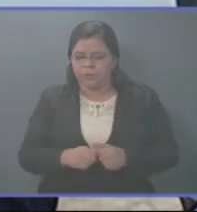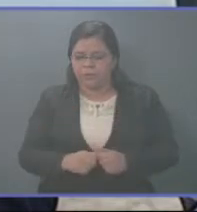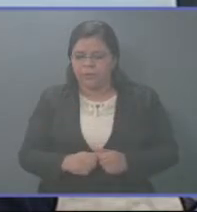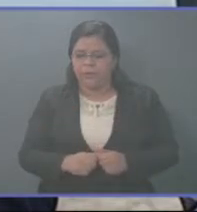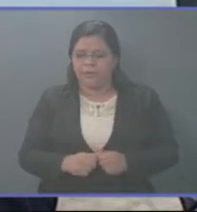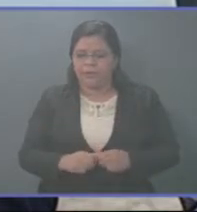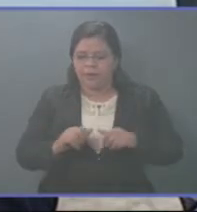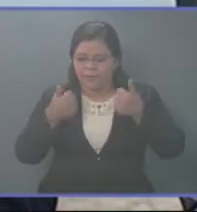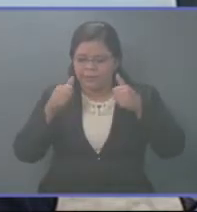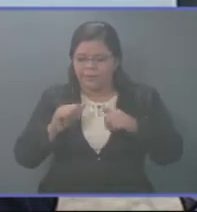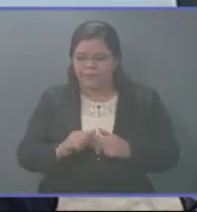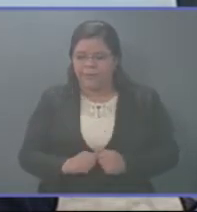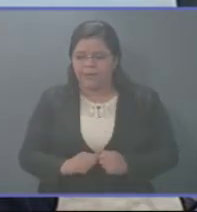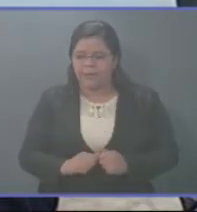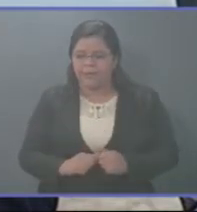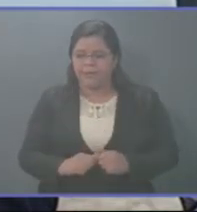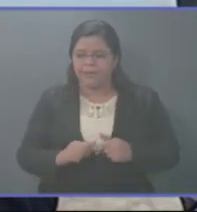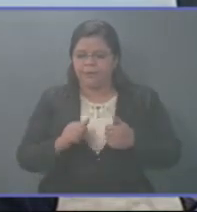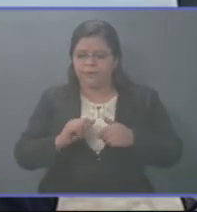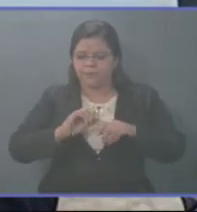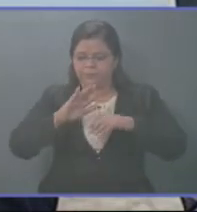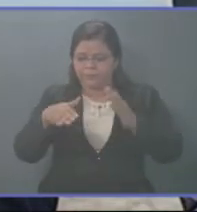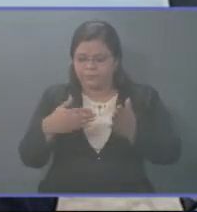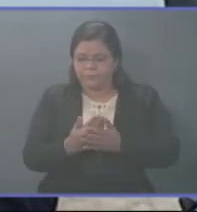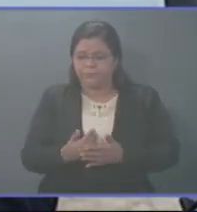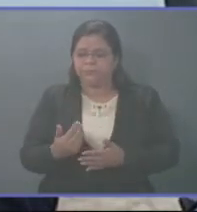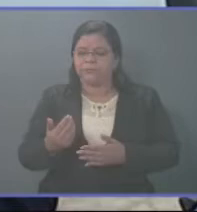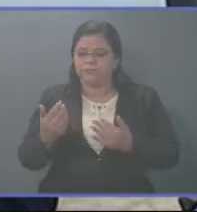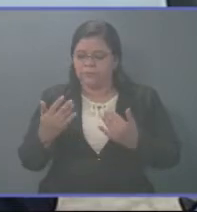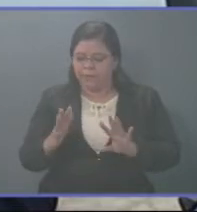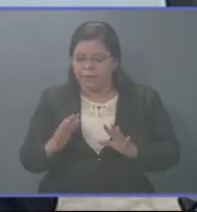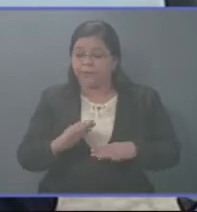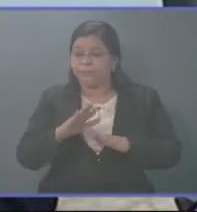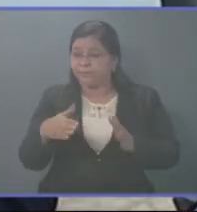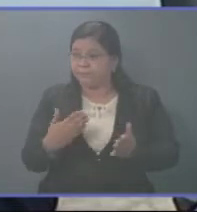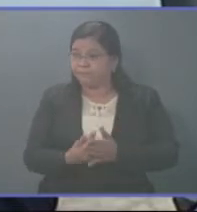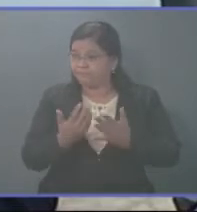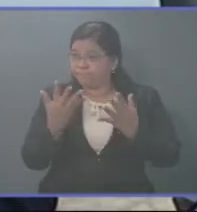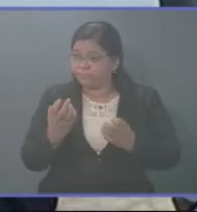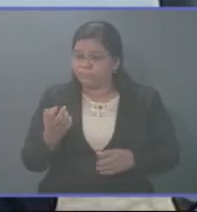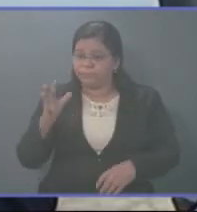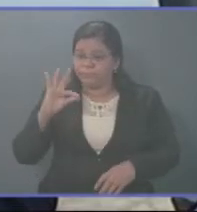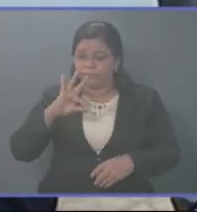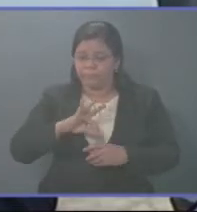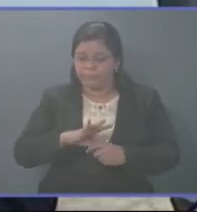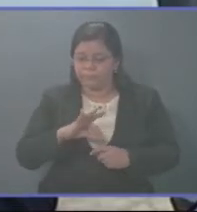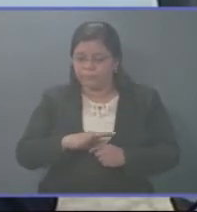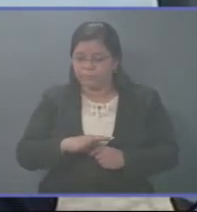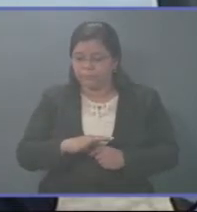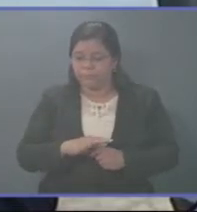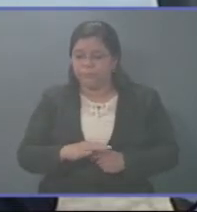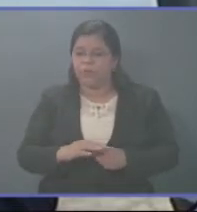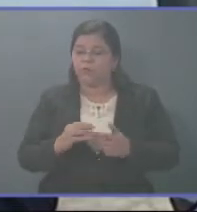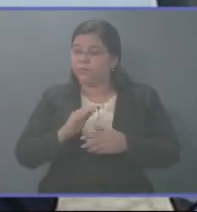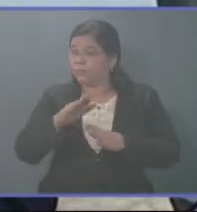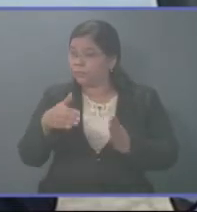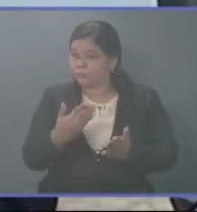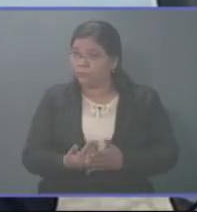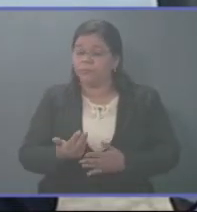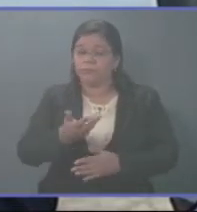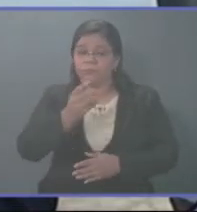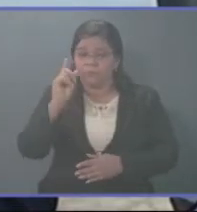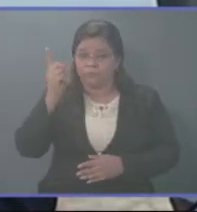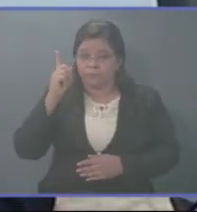atrás. Y hoy lo van a poder ver cuando publiquemos quiénes votaron por el restablecimiento de este derecho para los